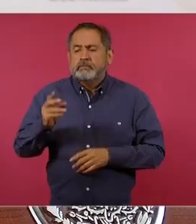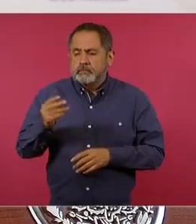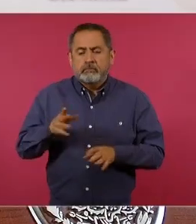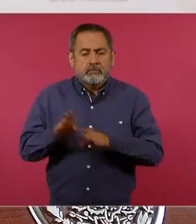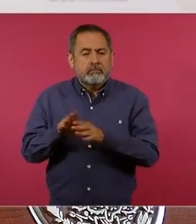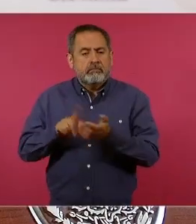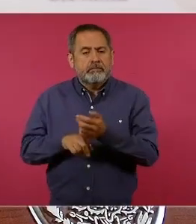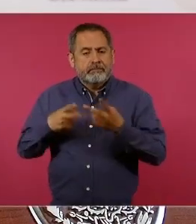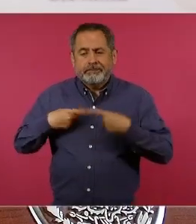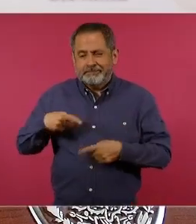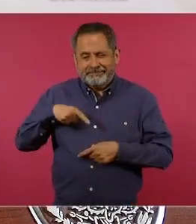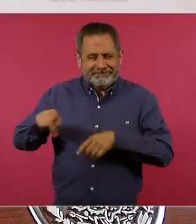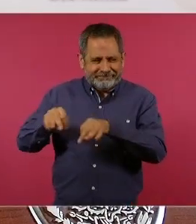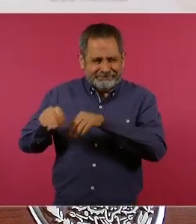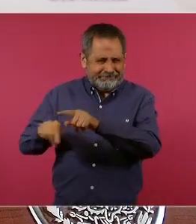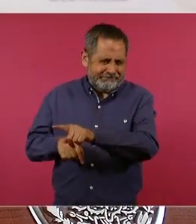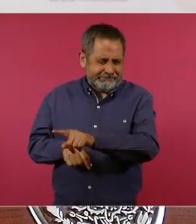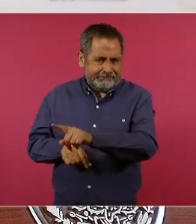un trabajador